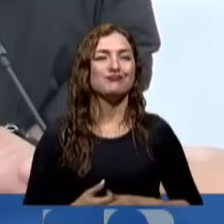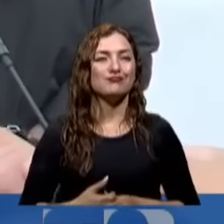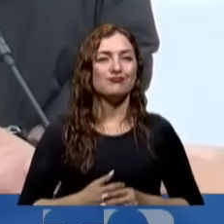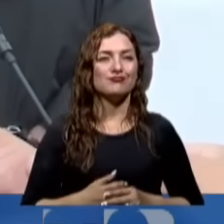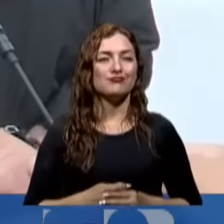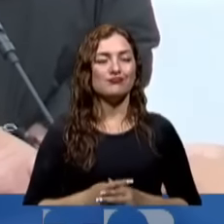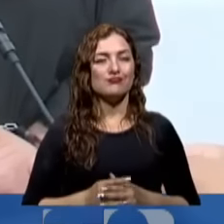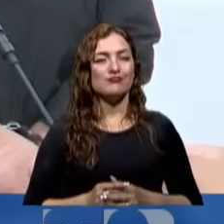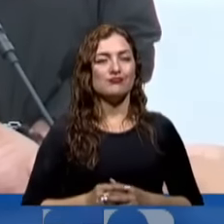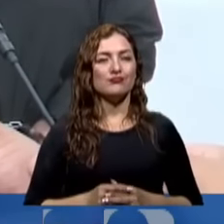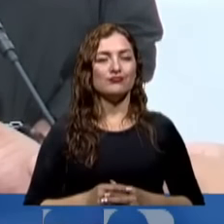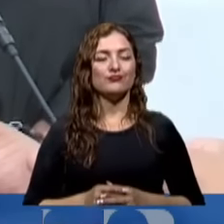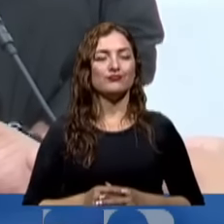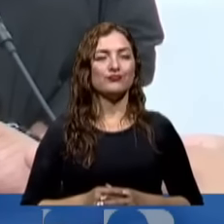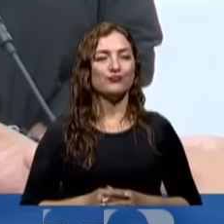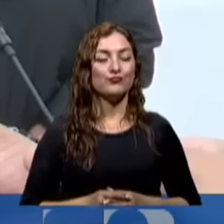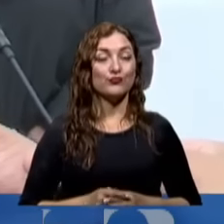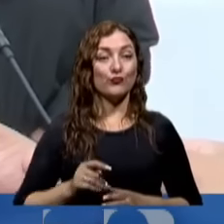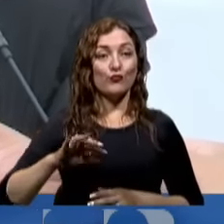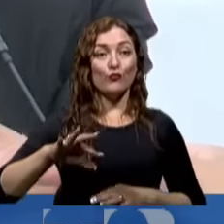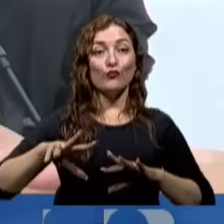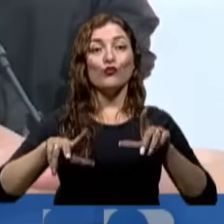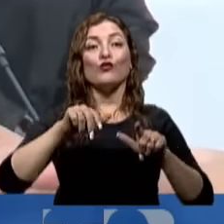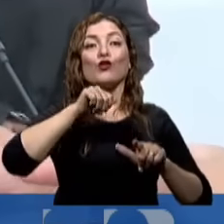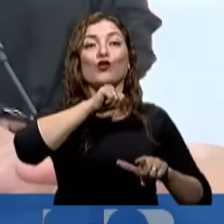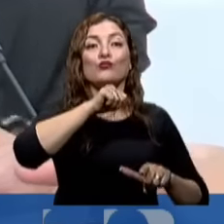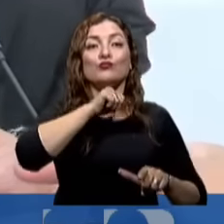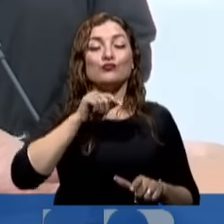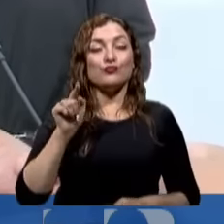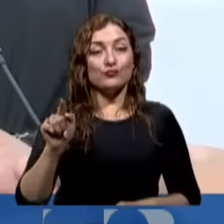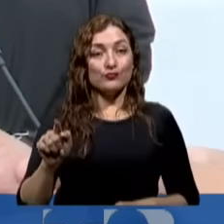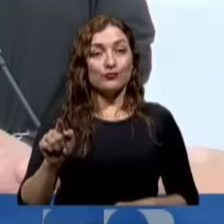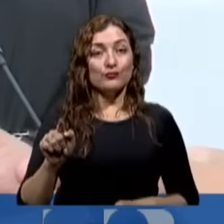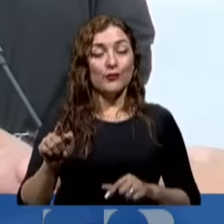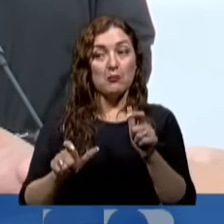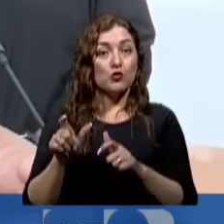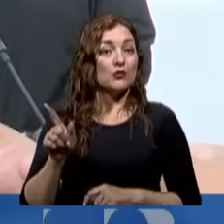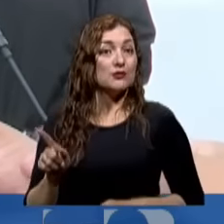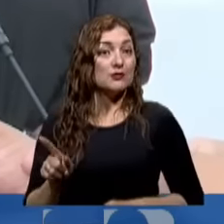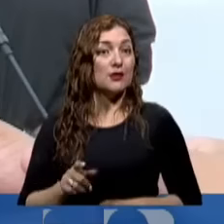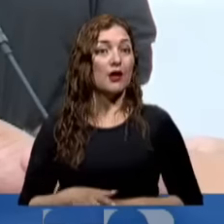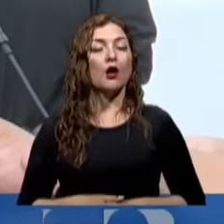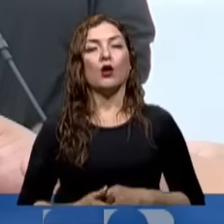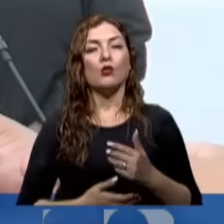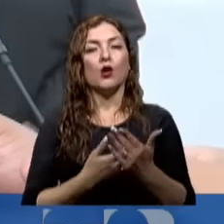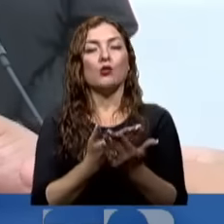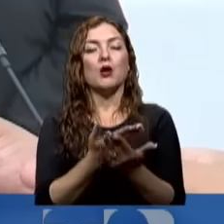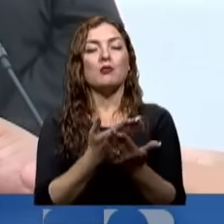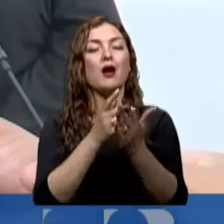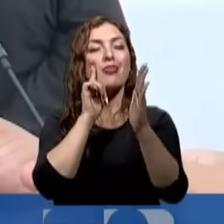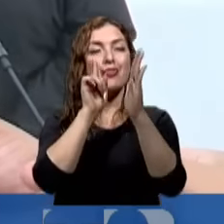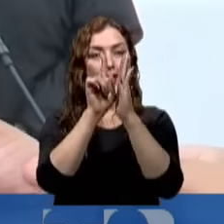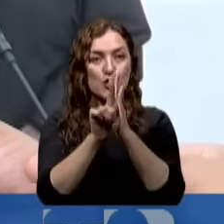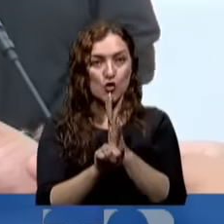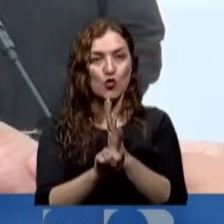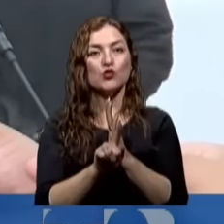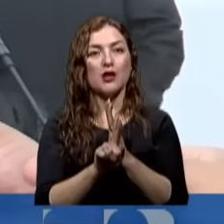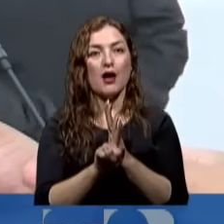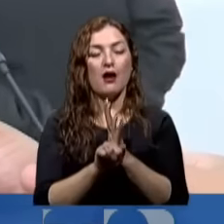y sepa de que estos tipos de robos y asaltos que han sido cometidos por estos ciudadanos presenten las respectivas denuncias